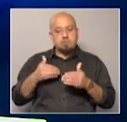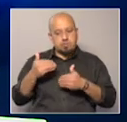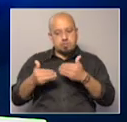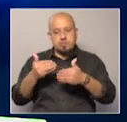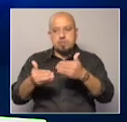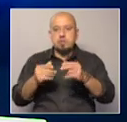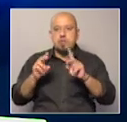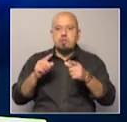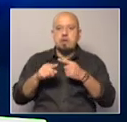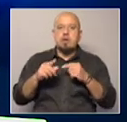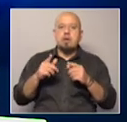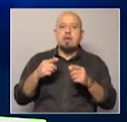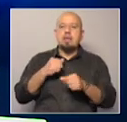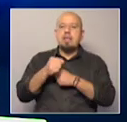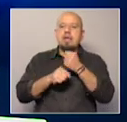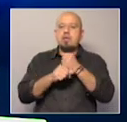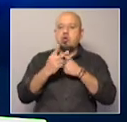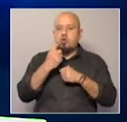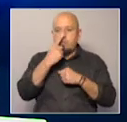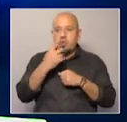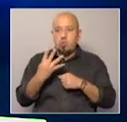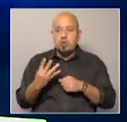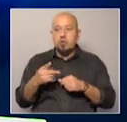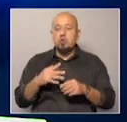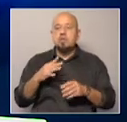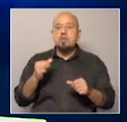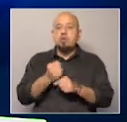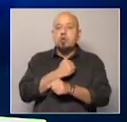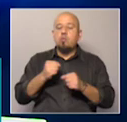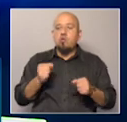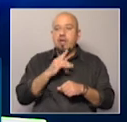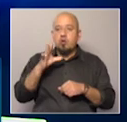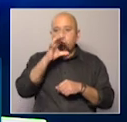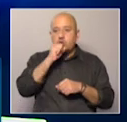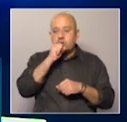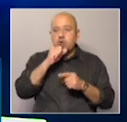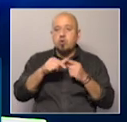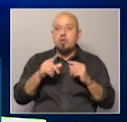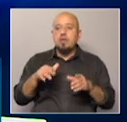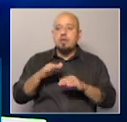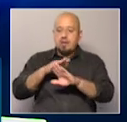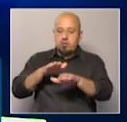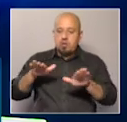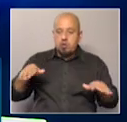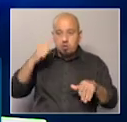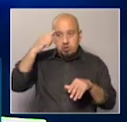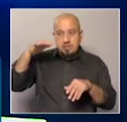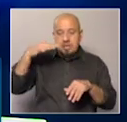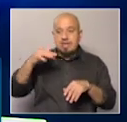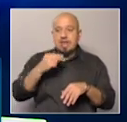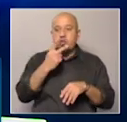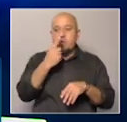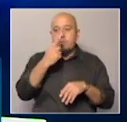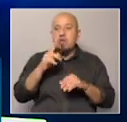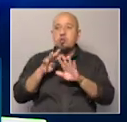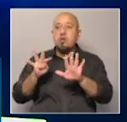a nivel legislativo. Recordemos que en el año 2004 se aprobó el Código de la Niñez y la Adolescencia, en el año 2009 se aprueba la primera ley